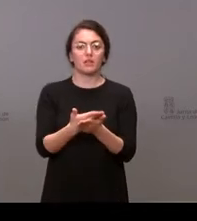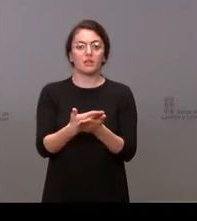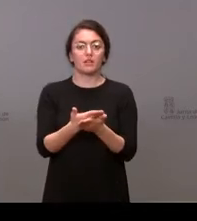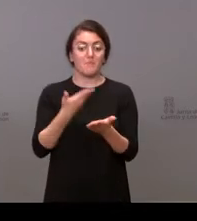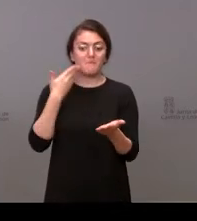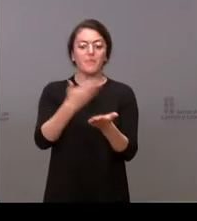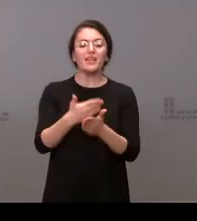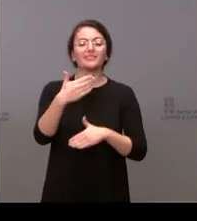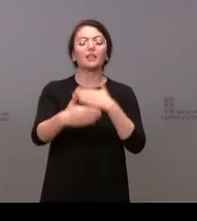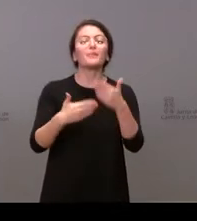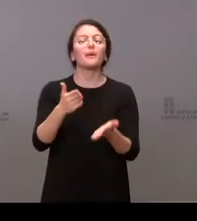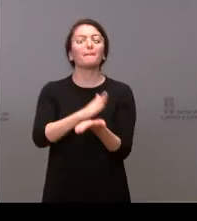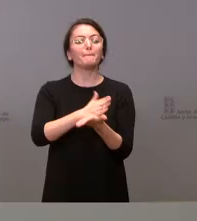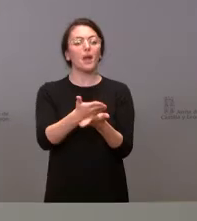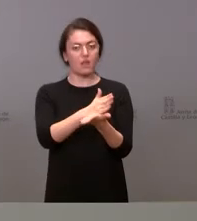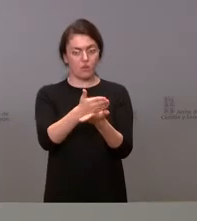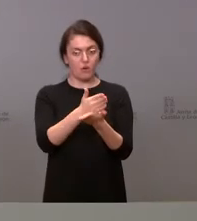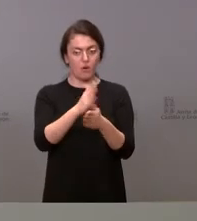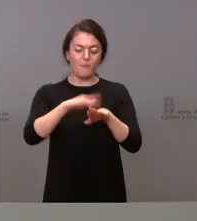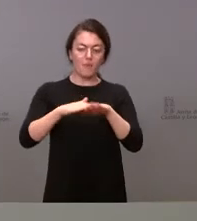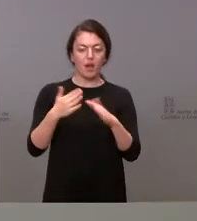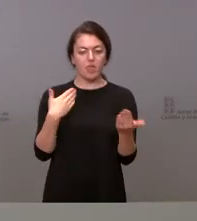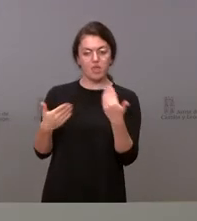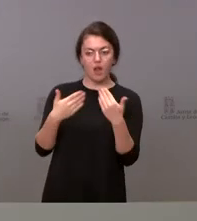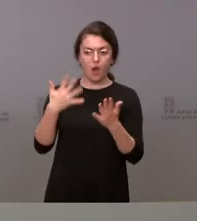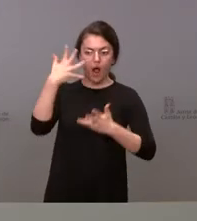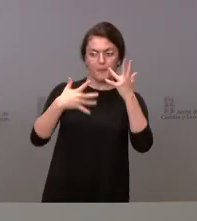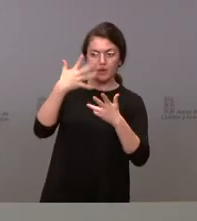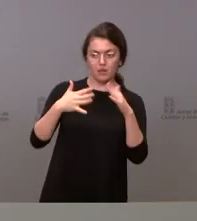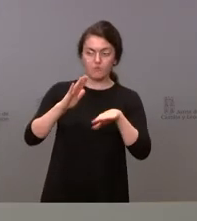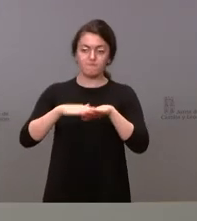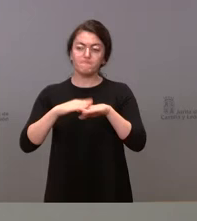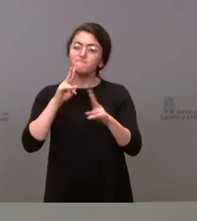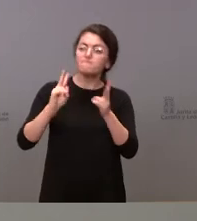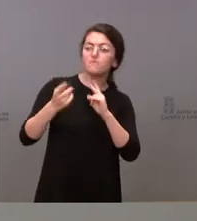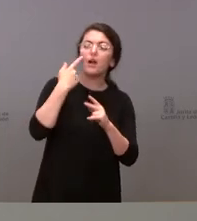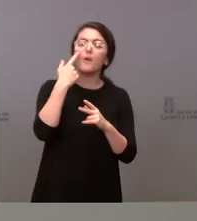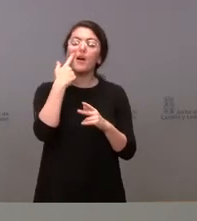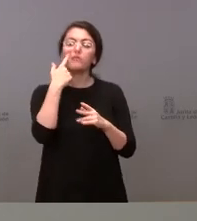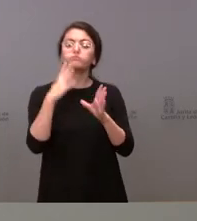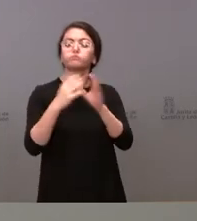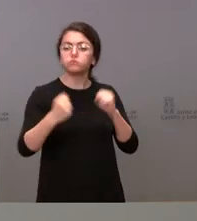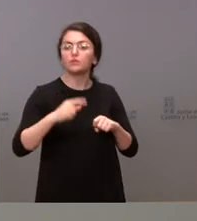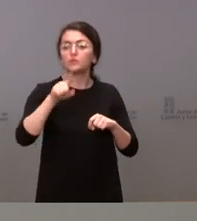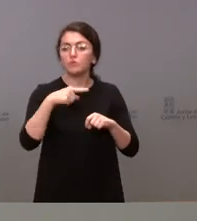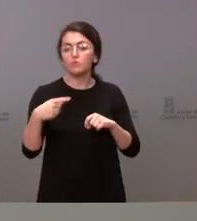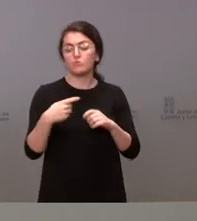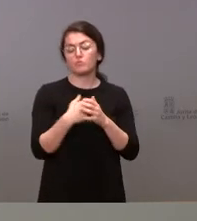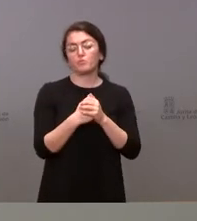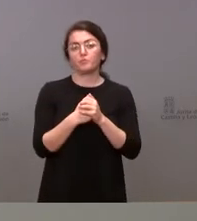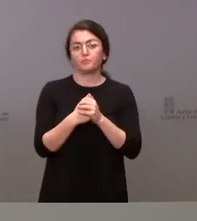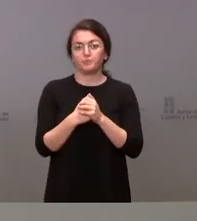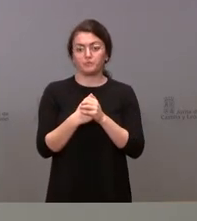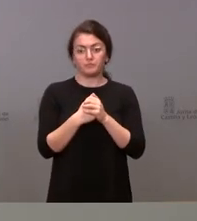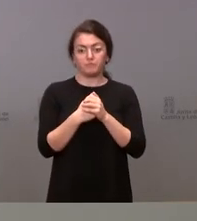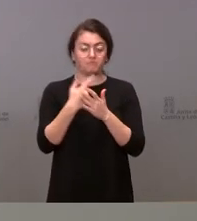un trámite de mediación para, diríamos, dialogar con la administración pública que le ha contestado y llegar a un acuerdo, a una decisión,